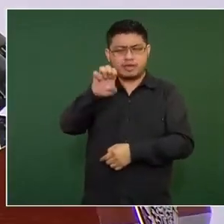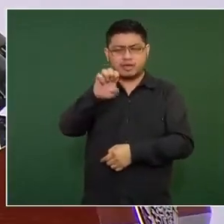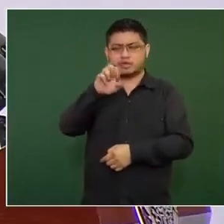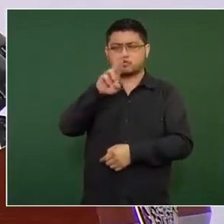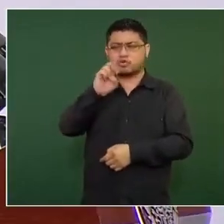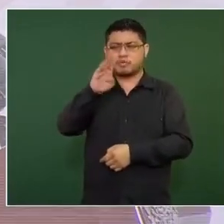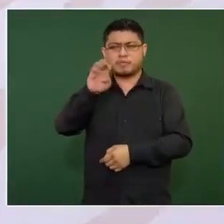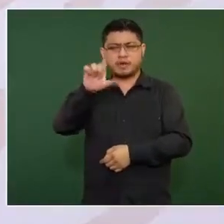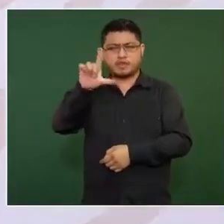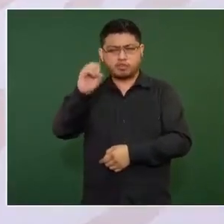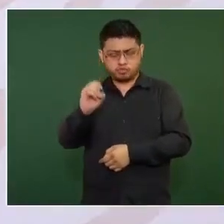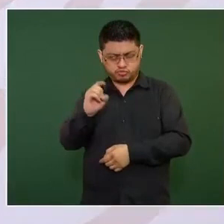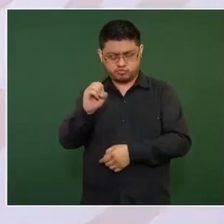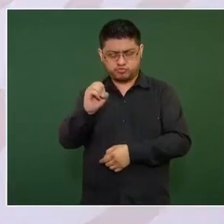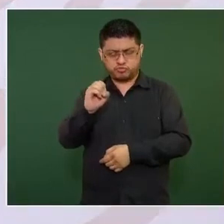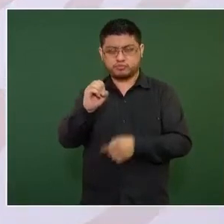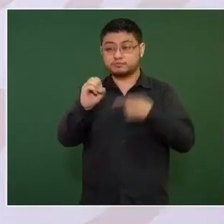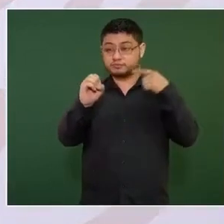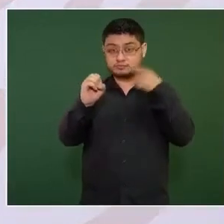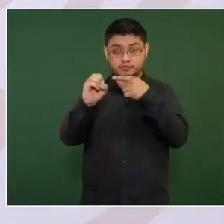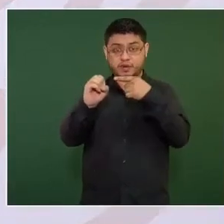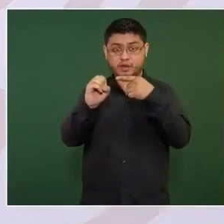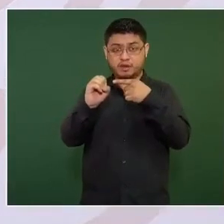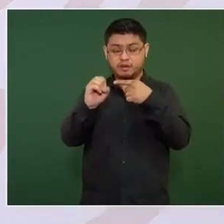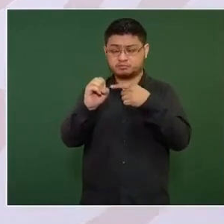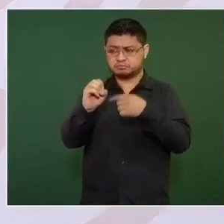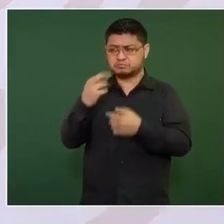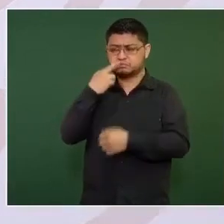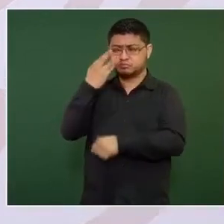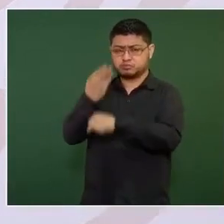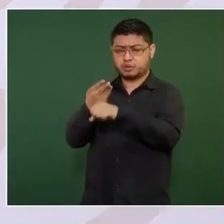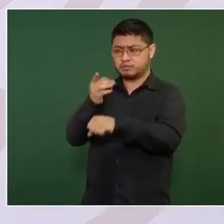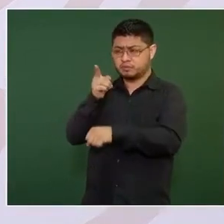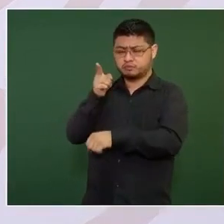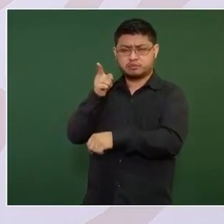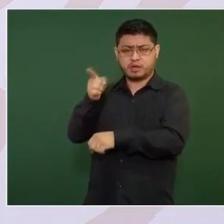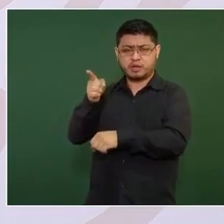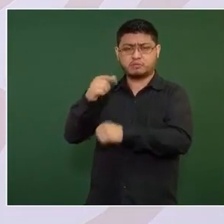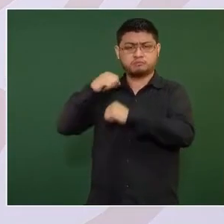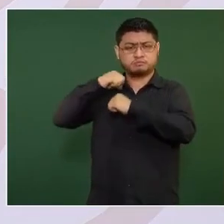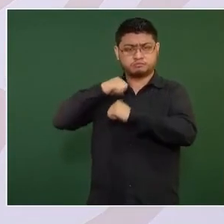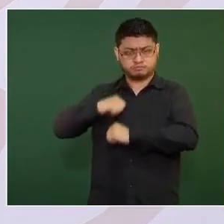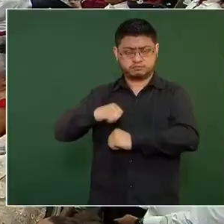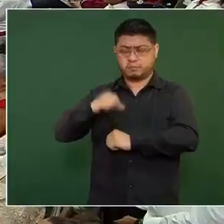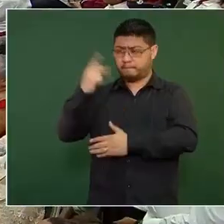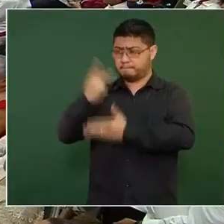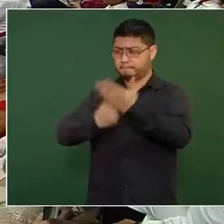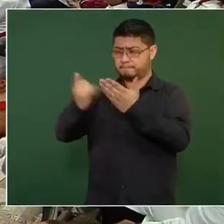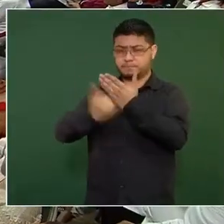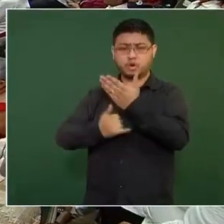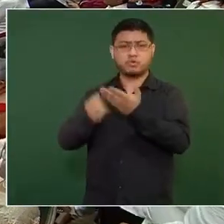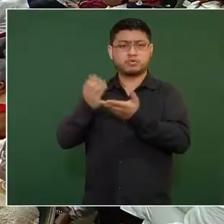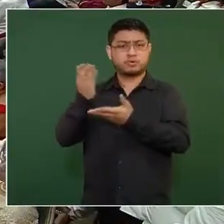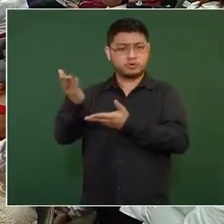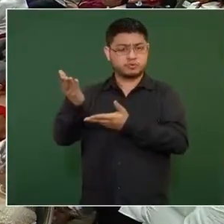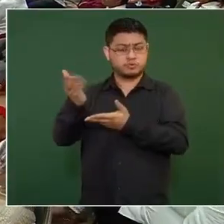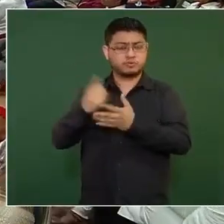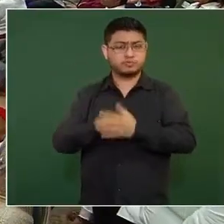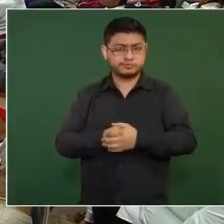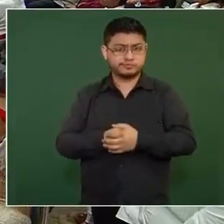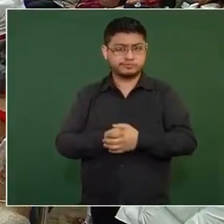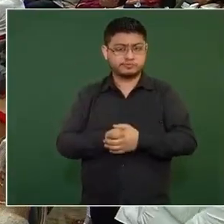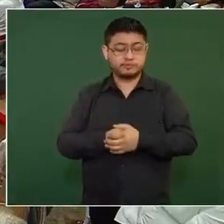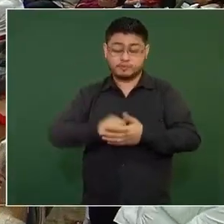del Seguro Social, que es el que tiene a su cargo este plan, aparte de